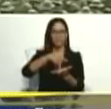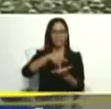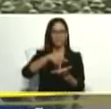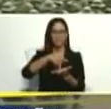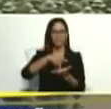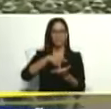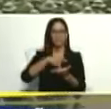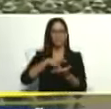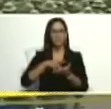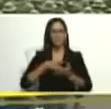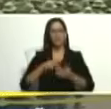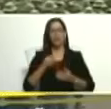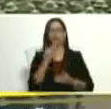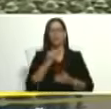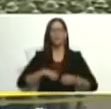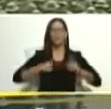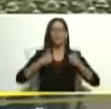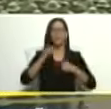algo más de